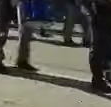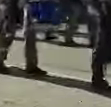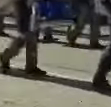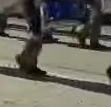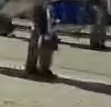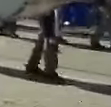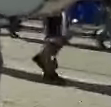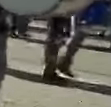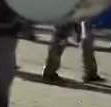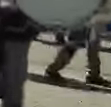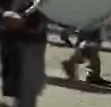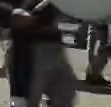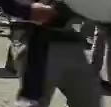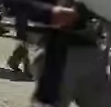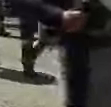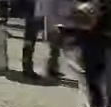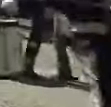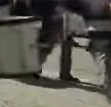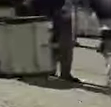Enríquez.